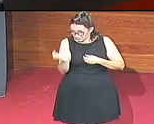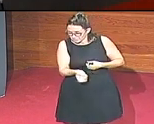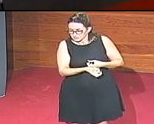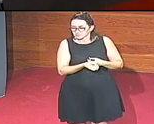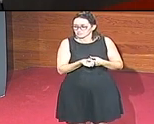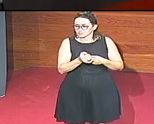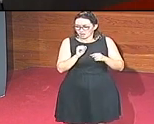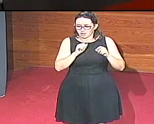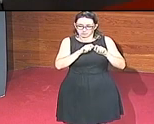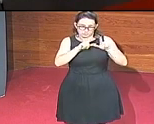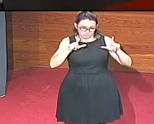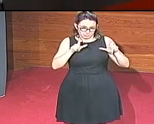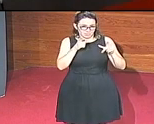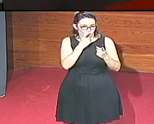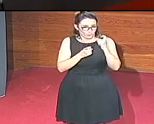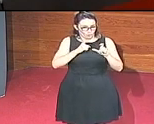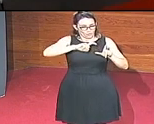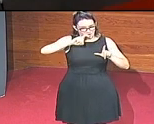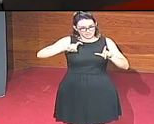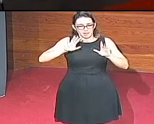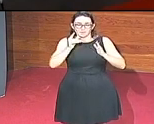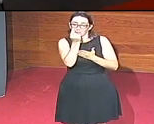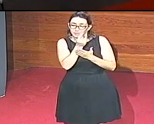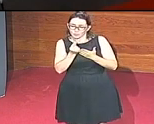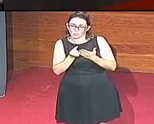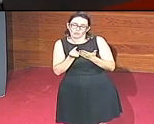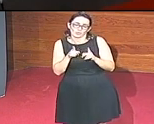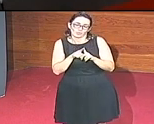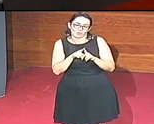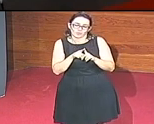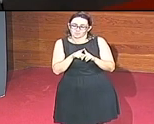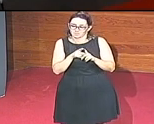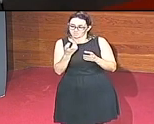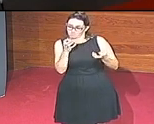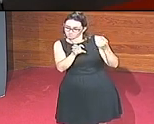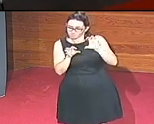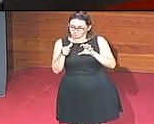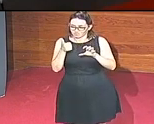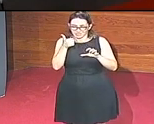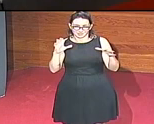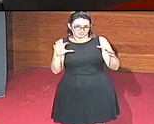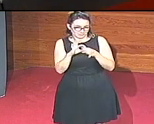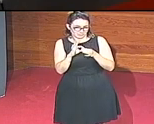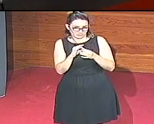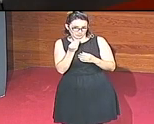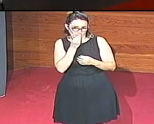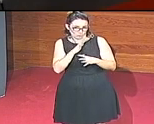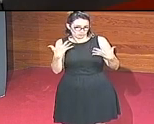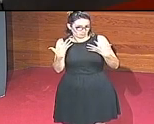componentes pero bueno si las dibujaba pues quedaba como más más insertado queda todo como más unido